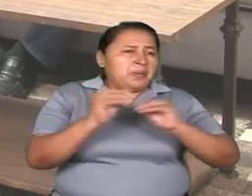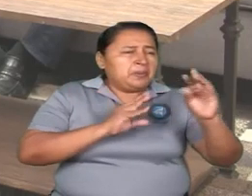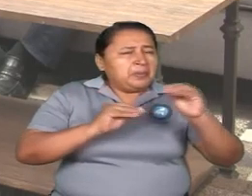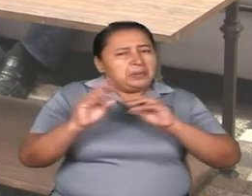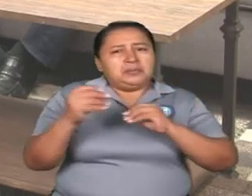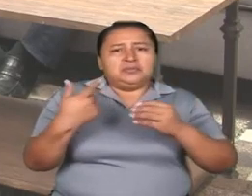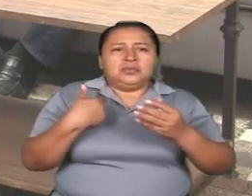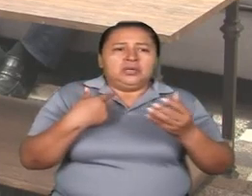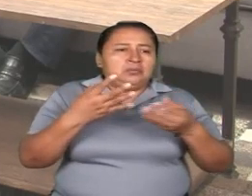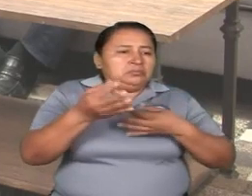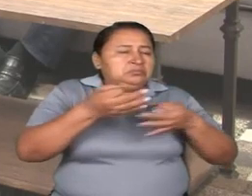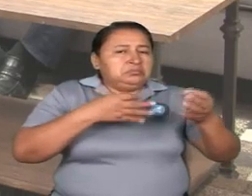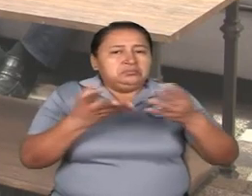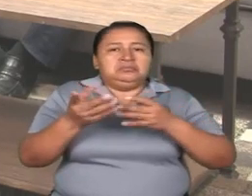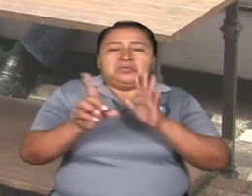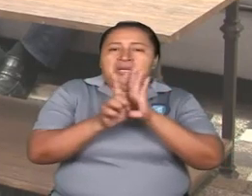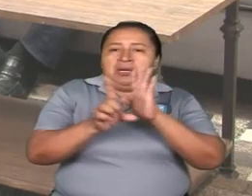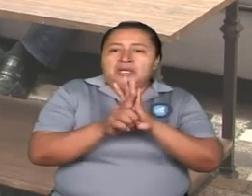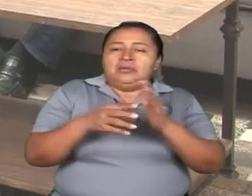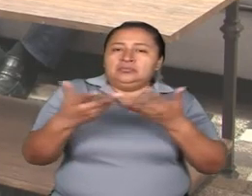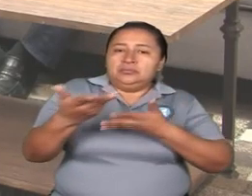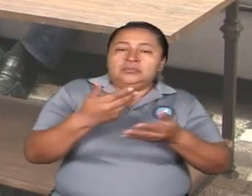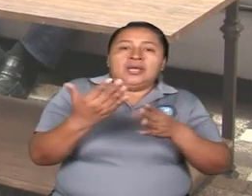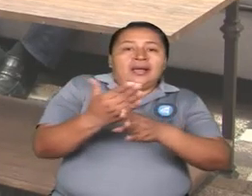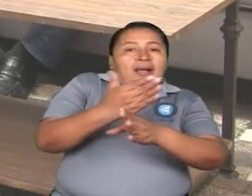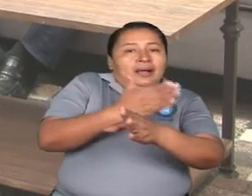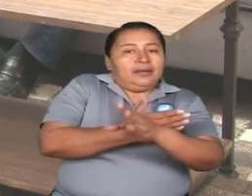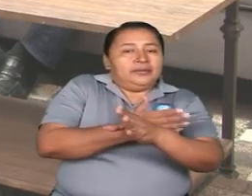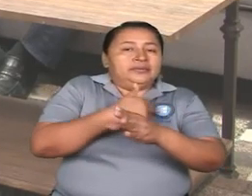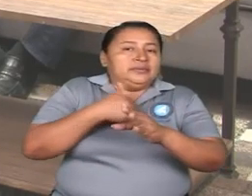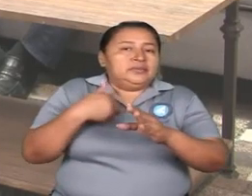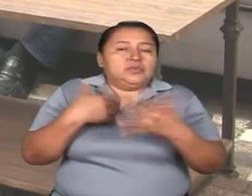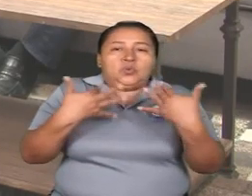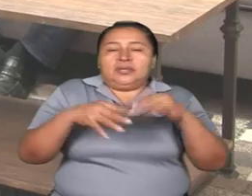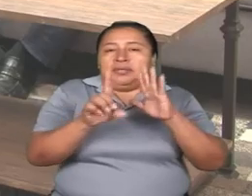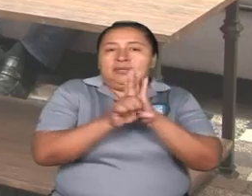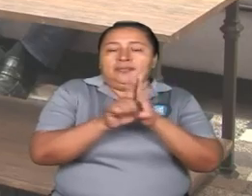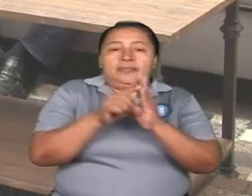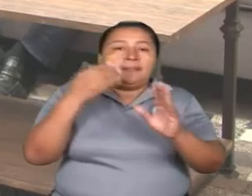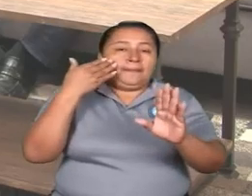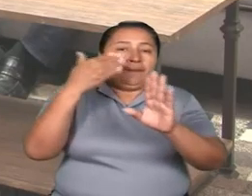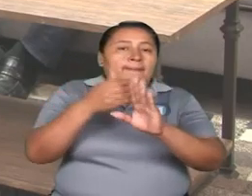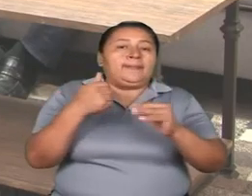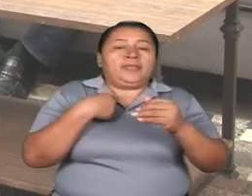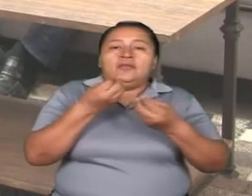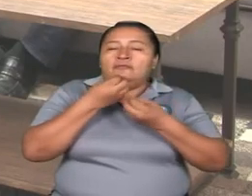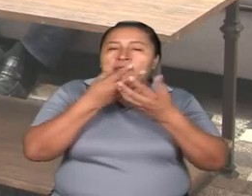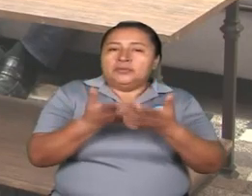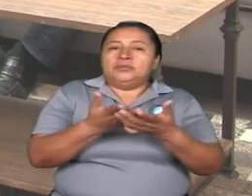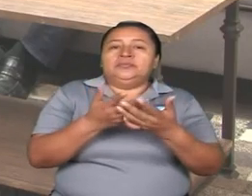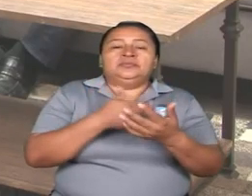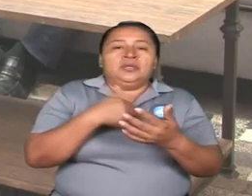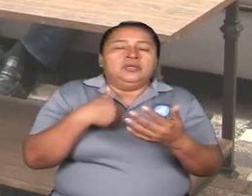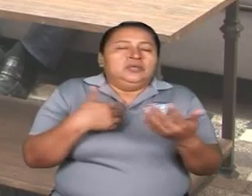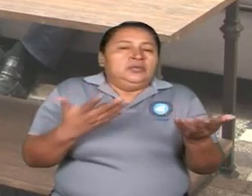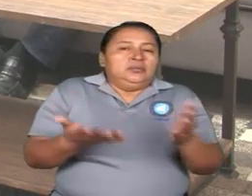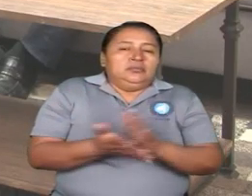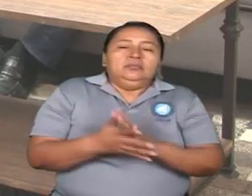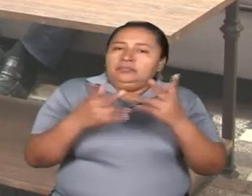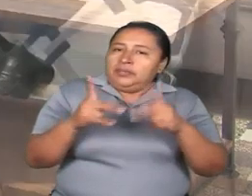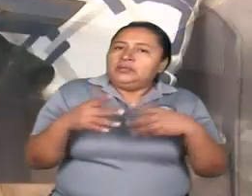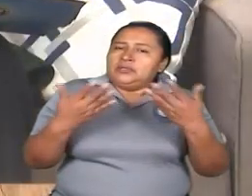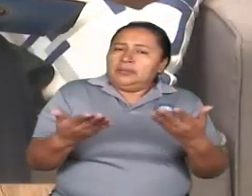compartir de las leyes y los quehaceres previo a la creación de cualquier ley en función de crear una matriz informativa. Pero